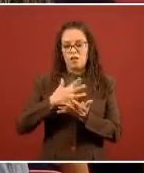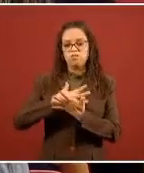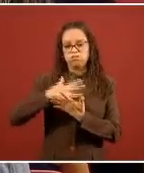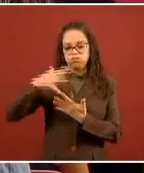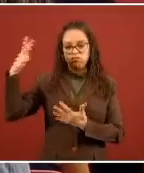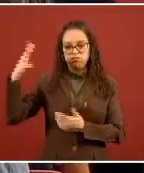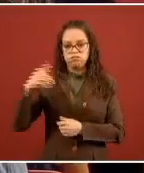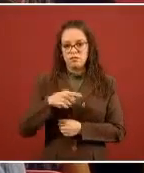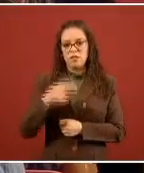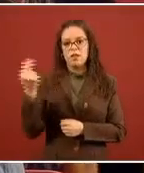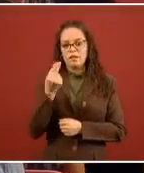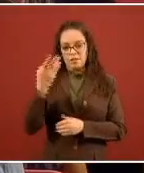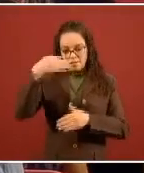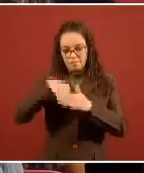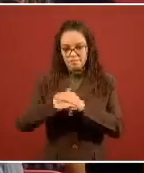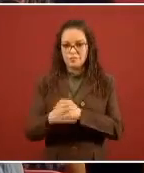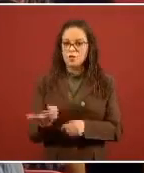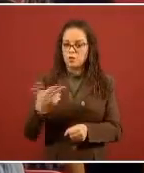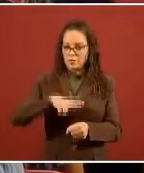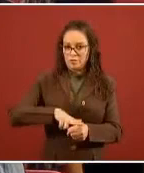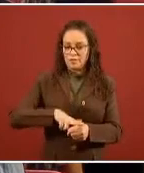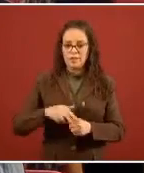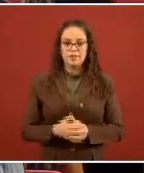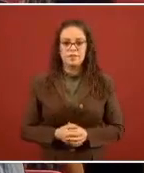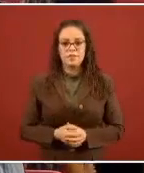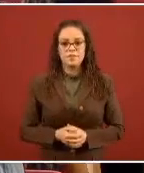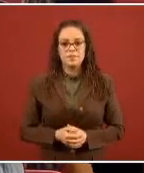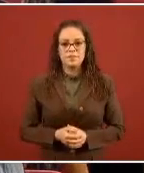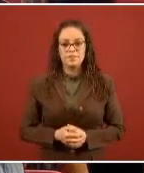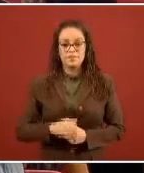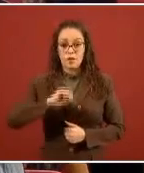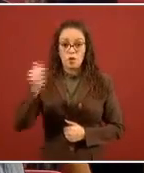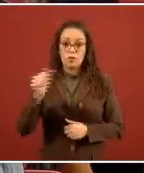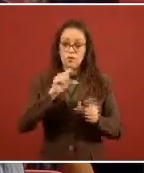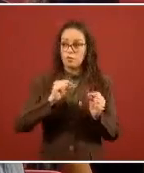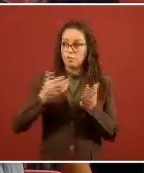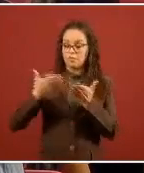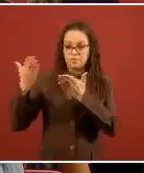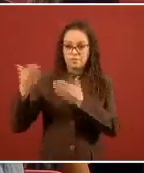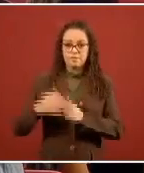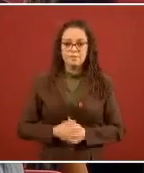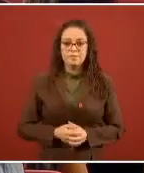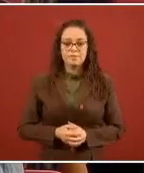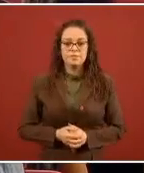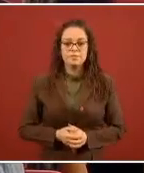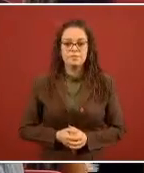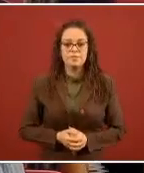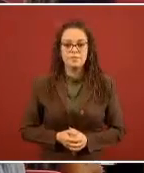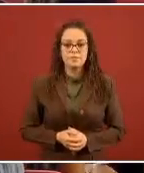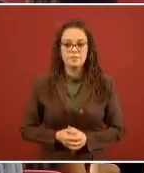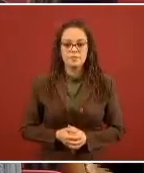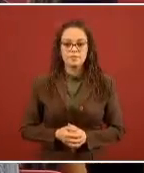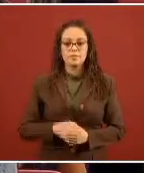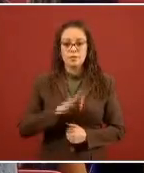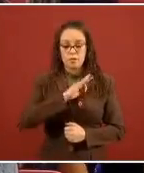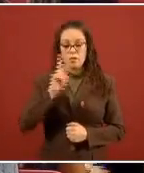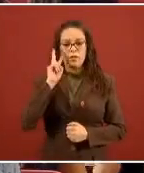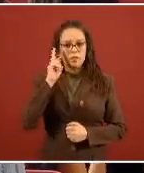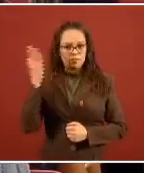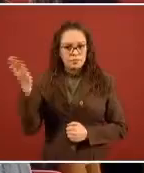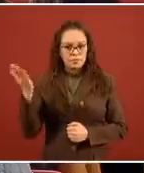casos que requieren de hospitalización. En la siguiente diapositiva, por favor, vamos a ver la